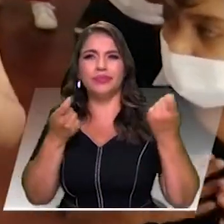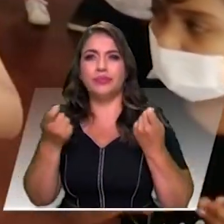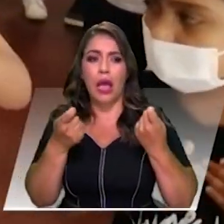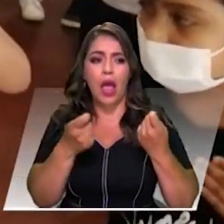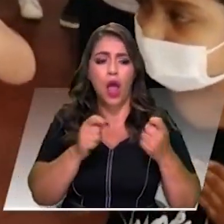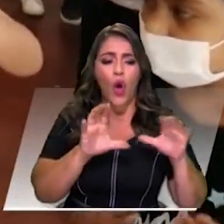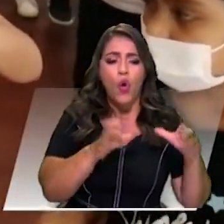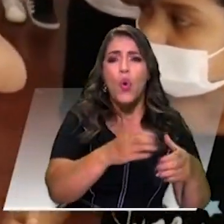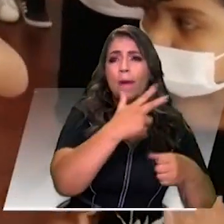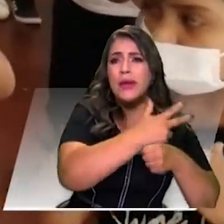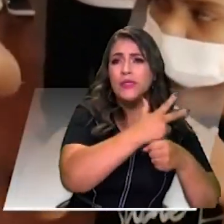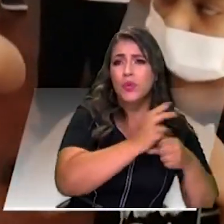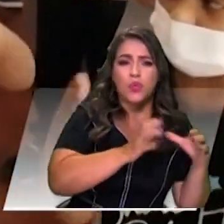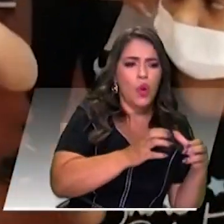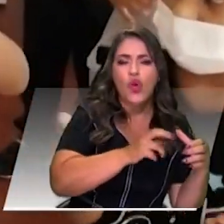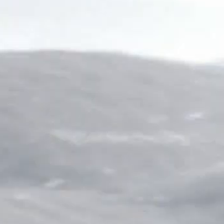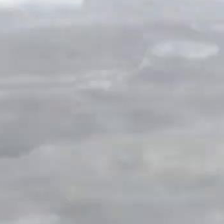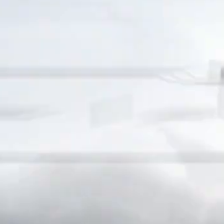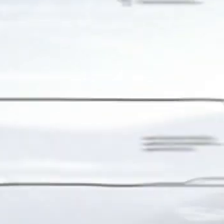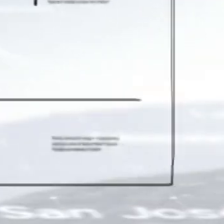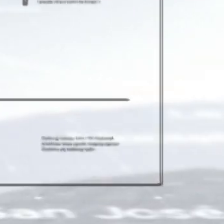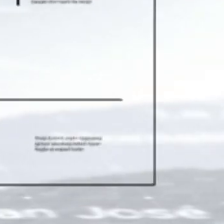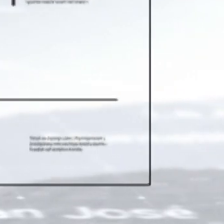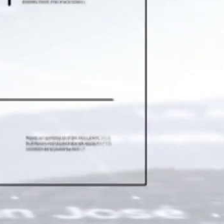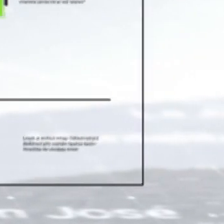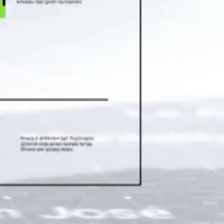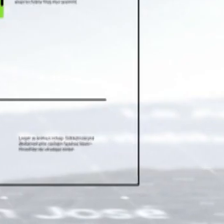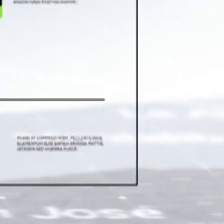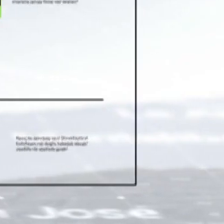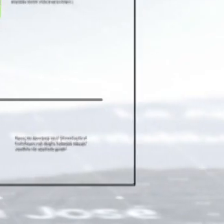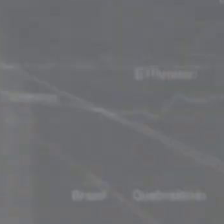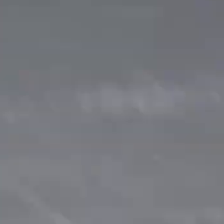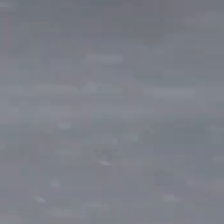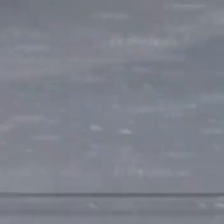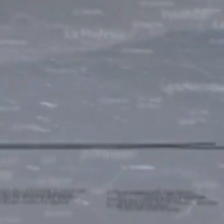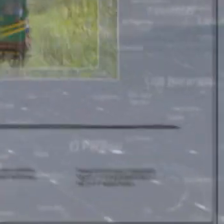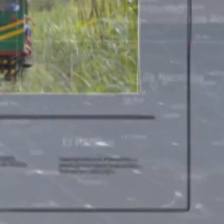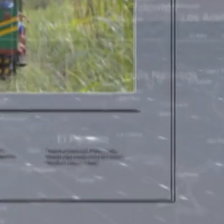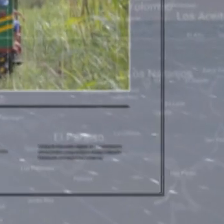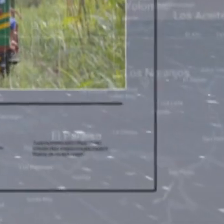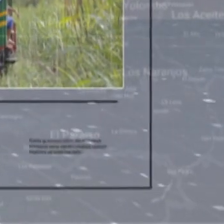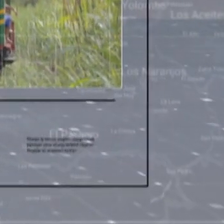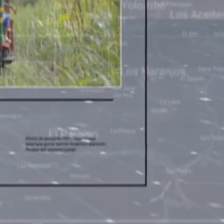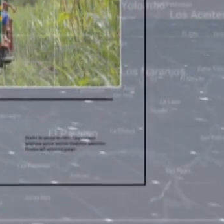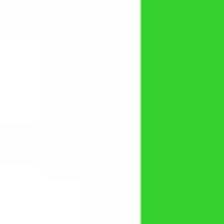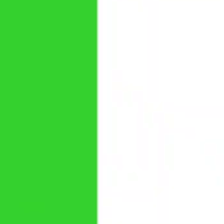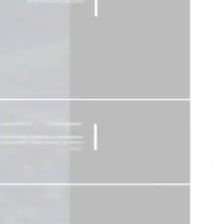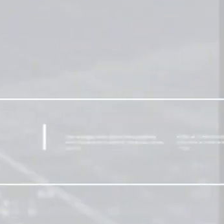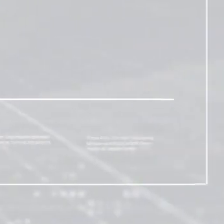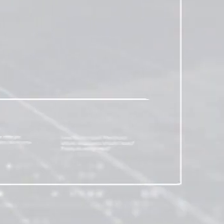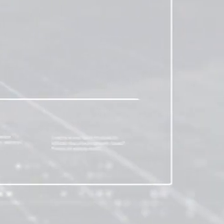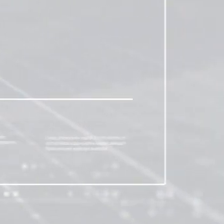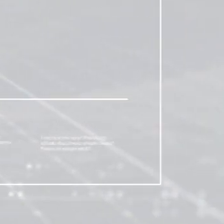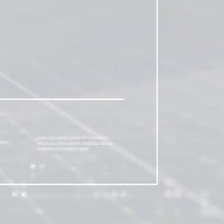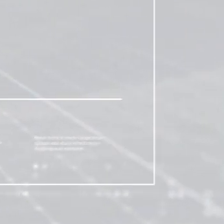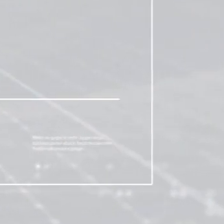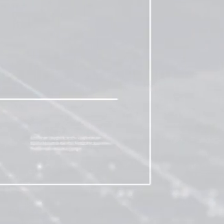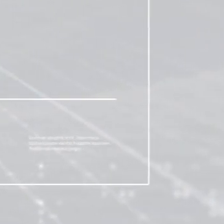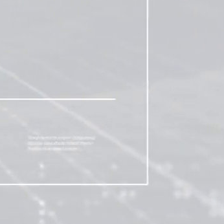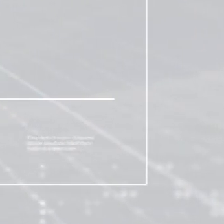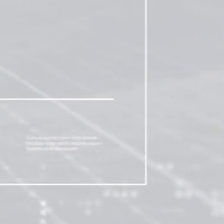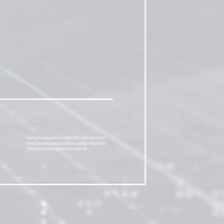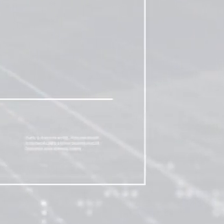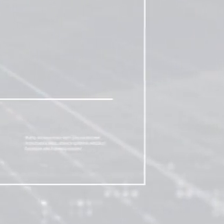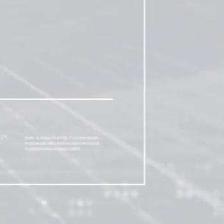jardines y centros de atención de buen comienzo que la visita de gran mayoría de los